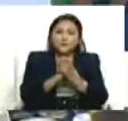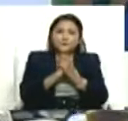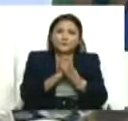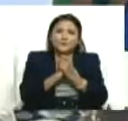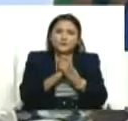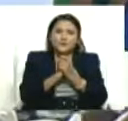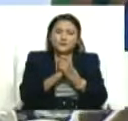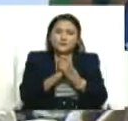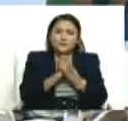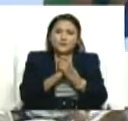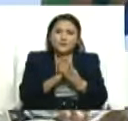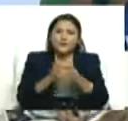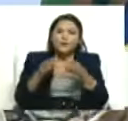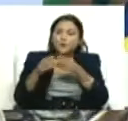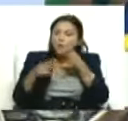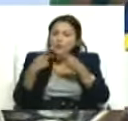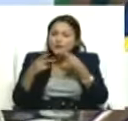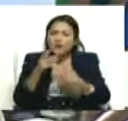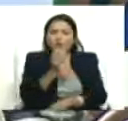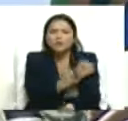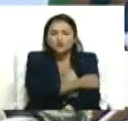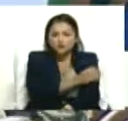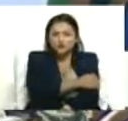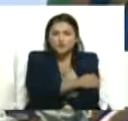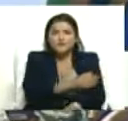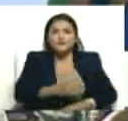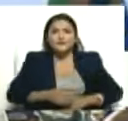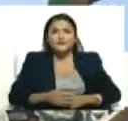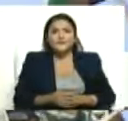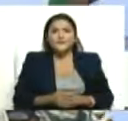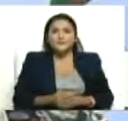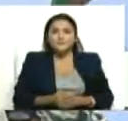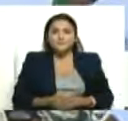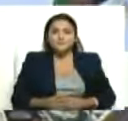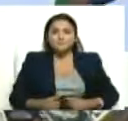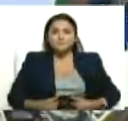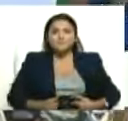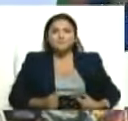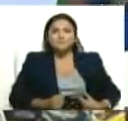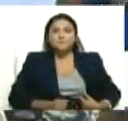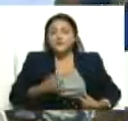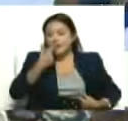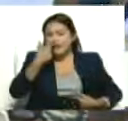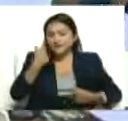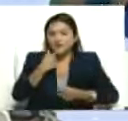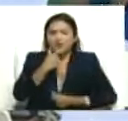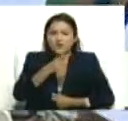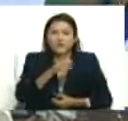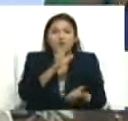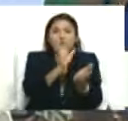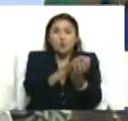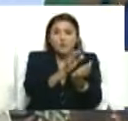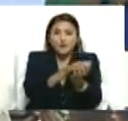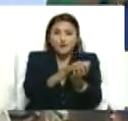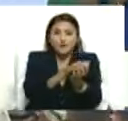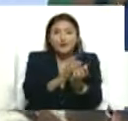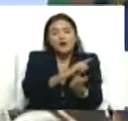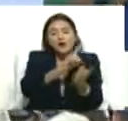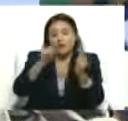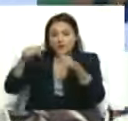compatriotas de partidos políticos de oposición. Yo lo dije ayer en Cumaná y lo digo aquí en Coro,